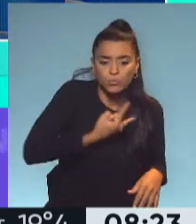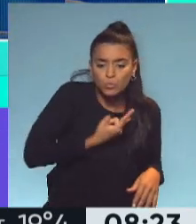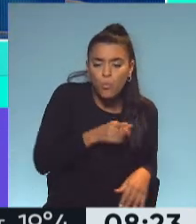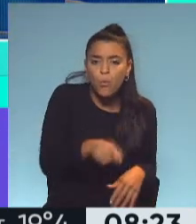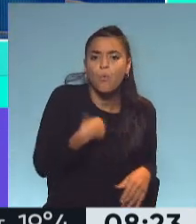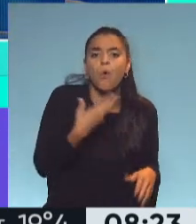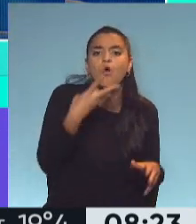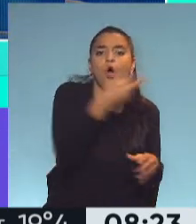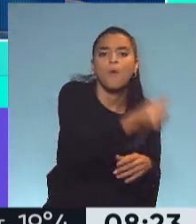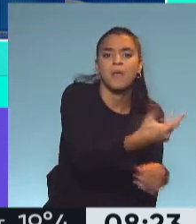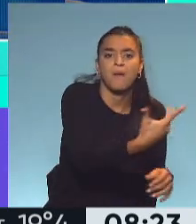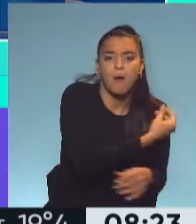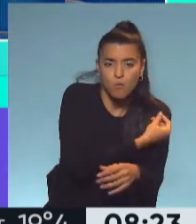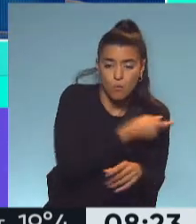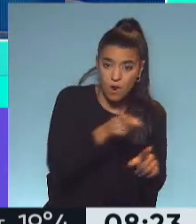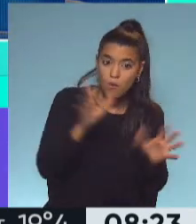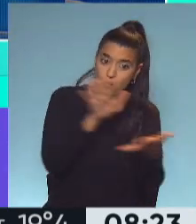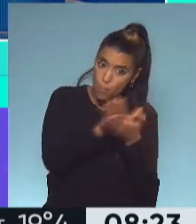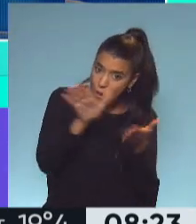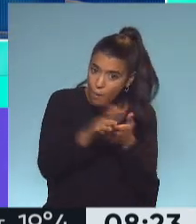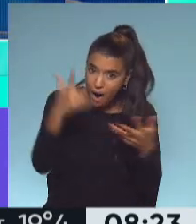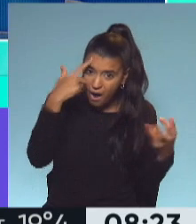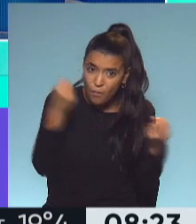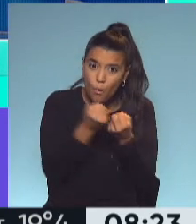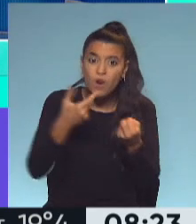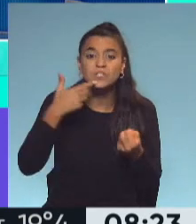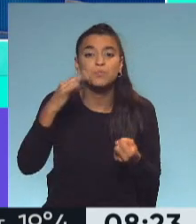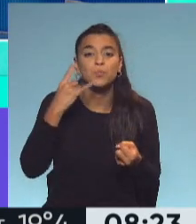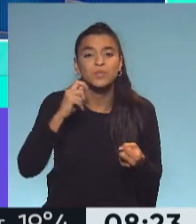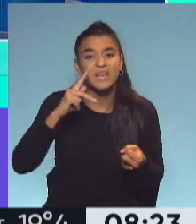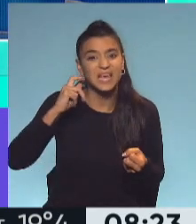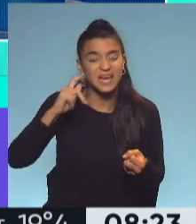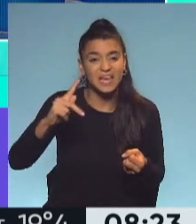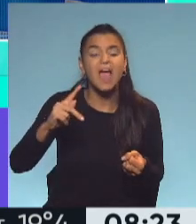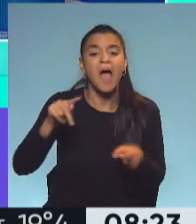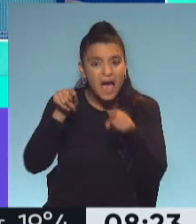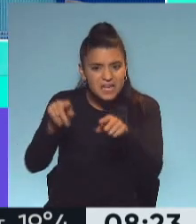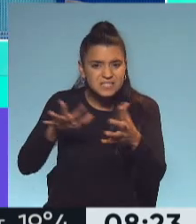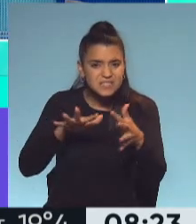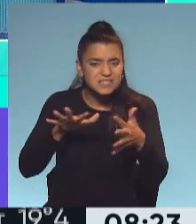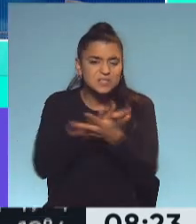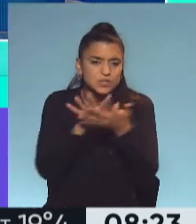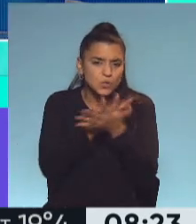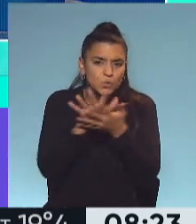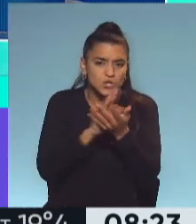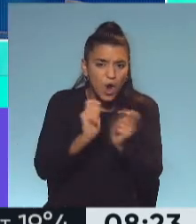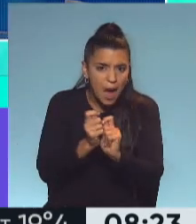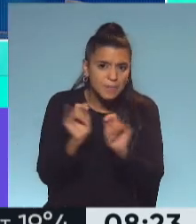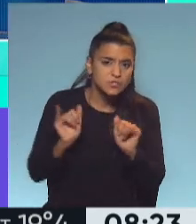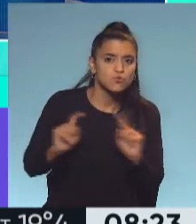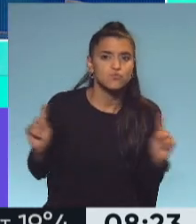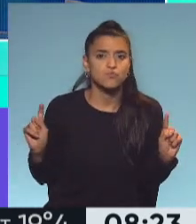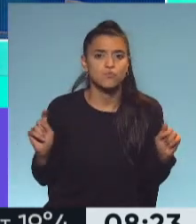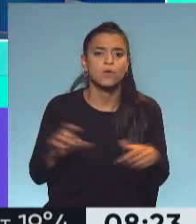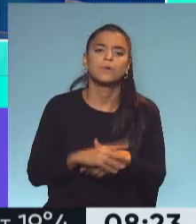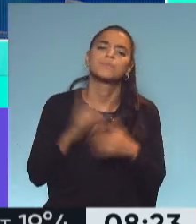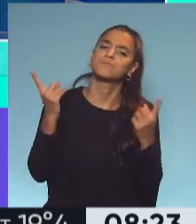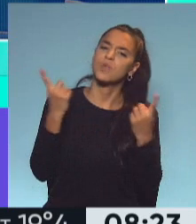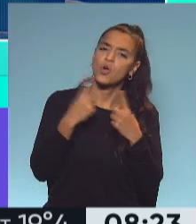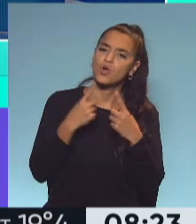la vacuna. ¿Con este nuevo acuerdo logrado con Sputnik, esa situación se revertiría? Son